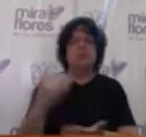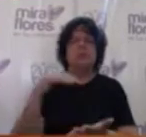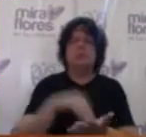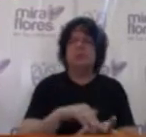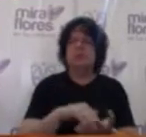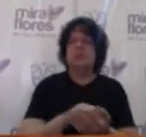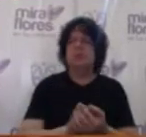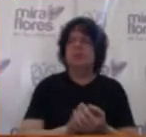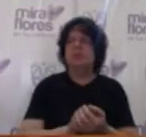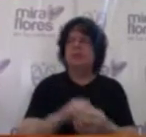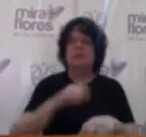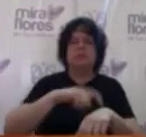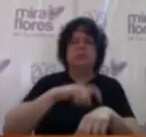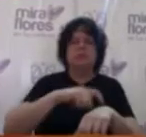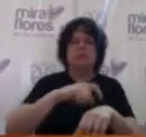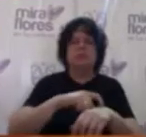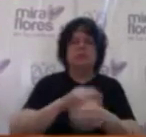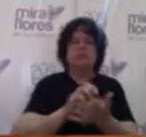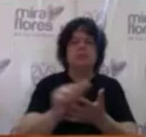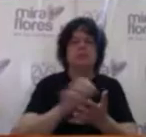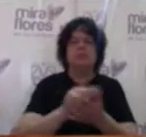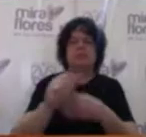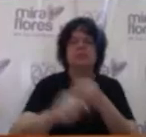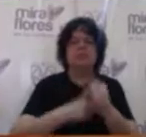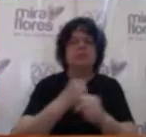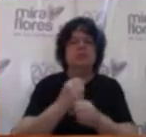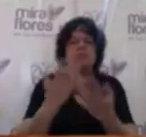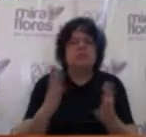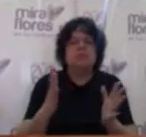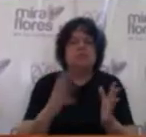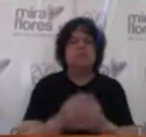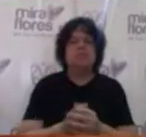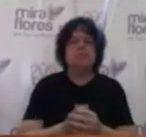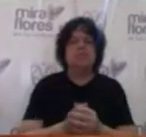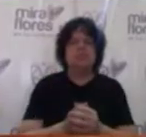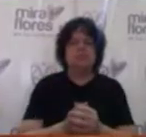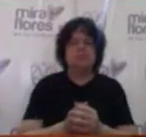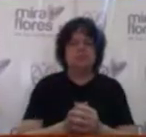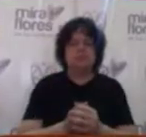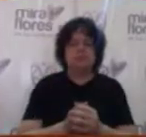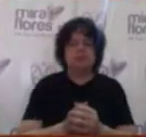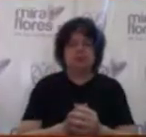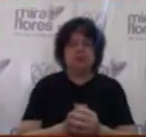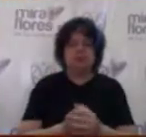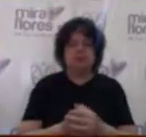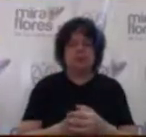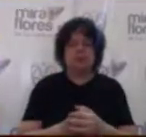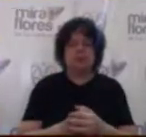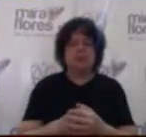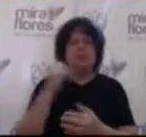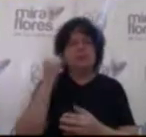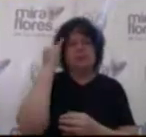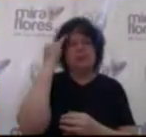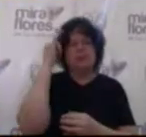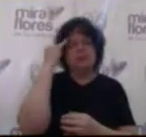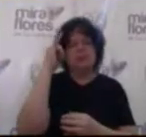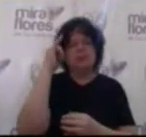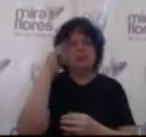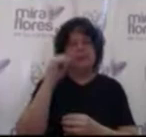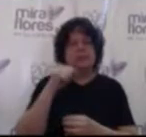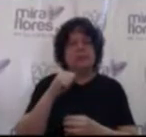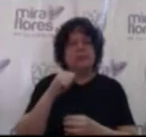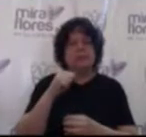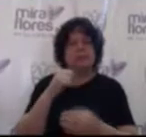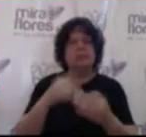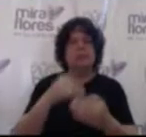de incrementar el número de meses, años, lo que fuera? Gracias. La idea es que la